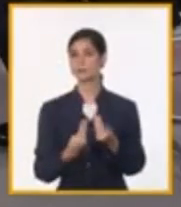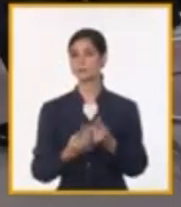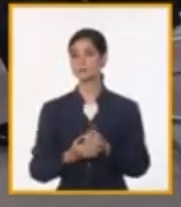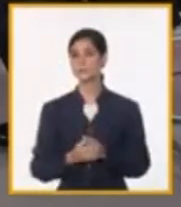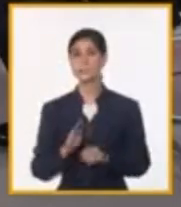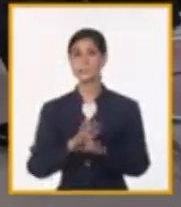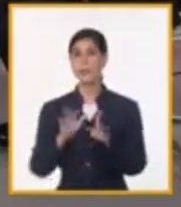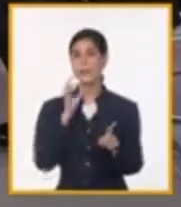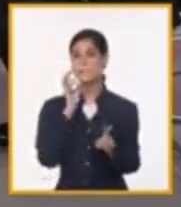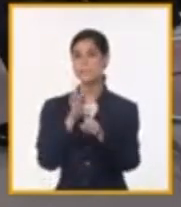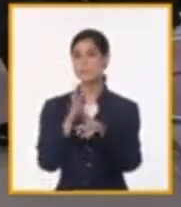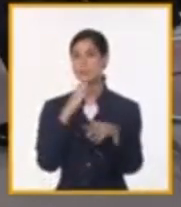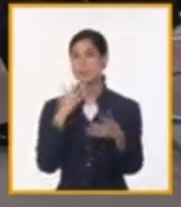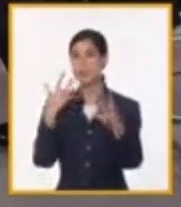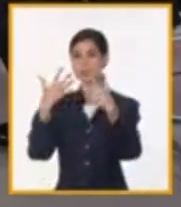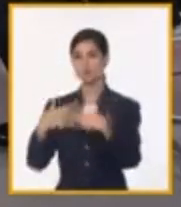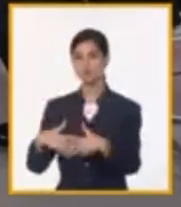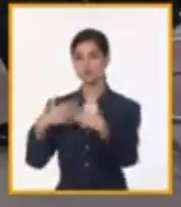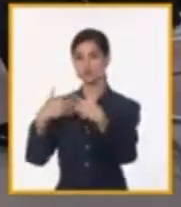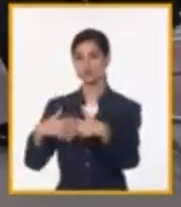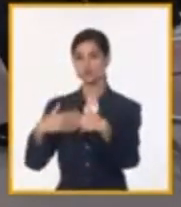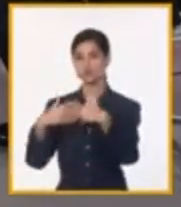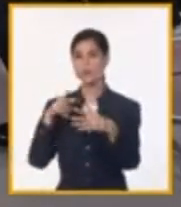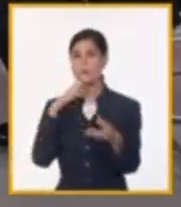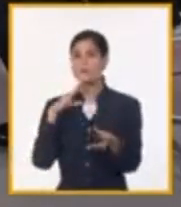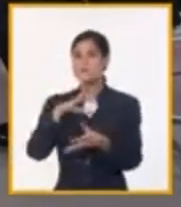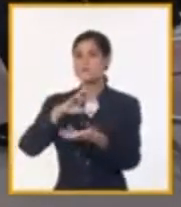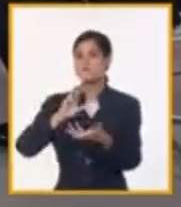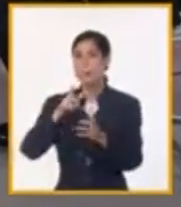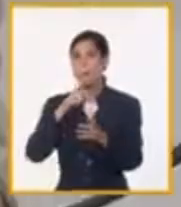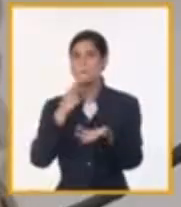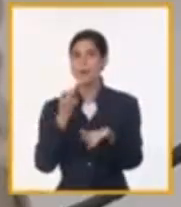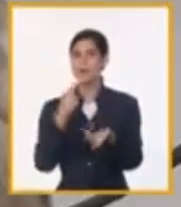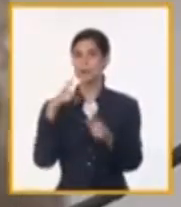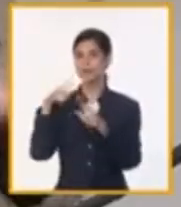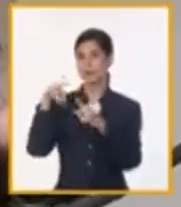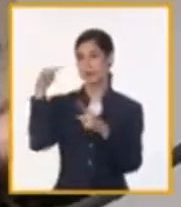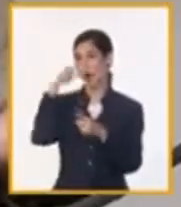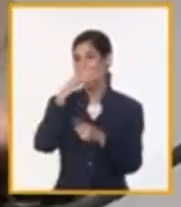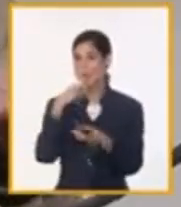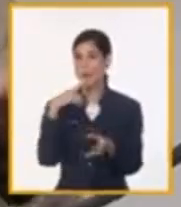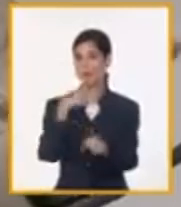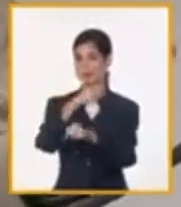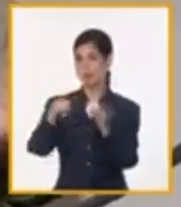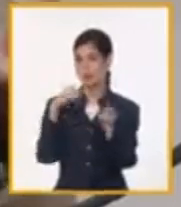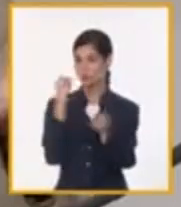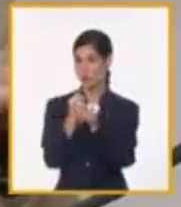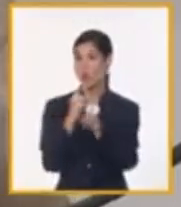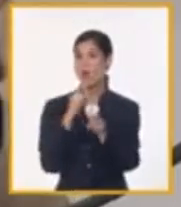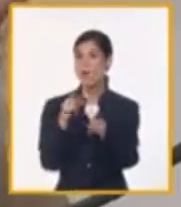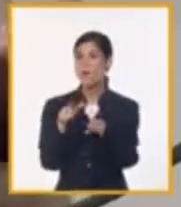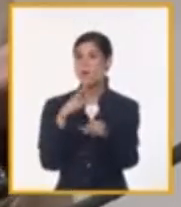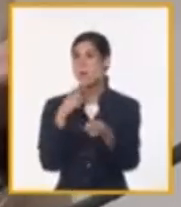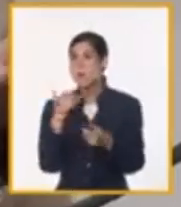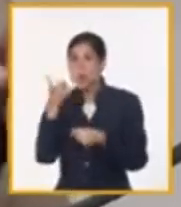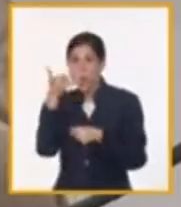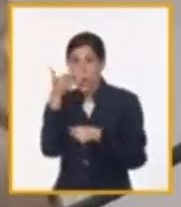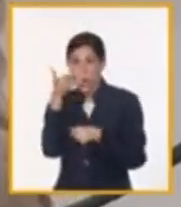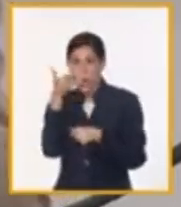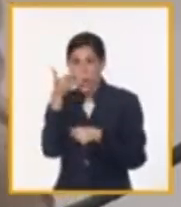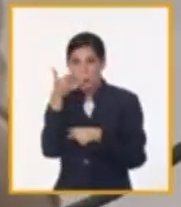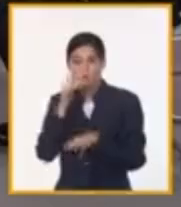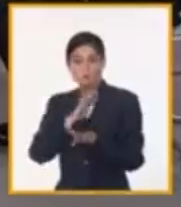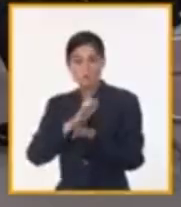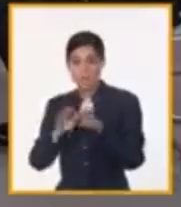producir Yo quiero licenciar una producción independiente de de de walkie Talk con con con la con ustedes con la marca de usted